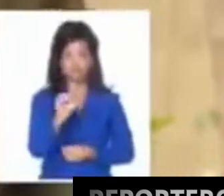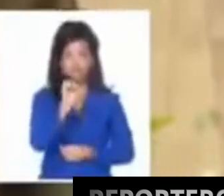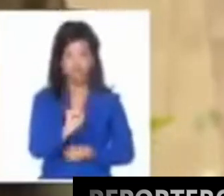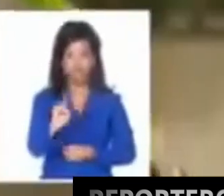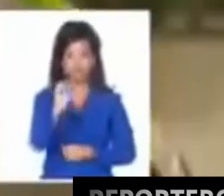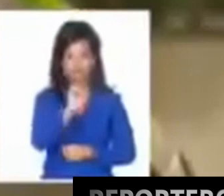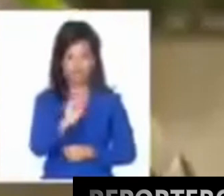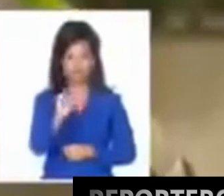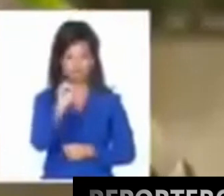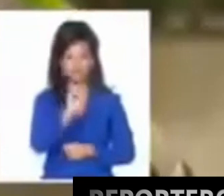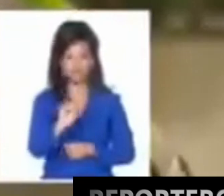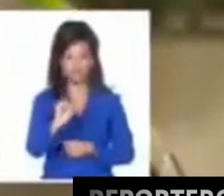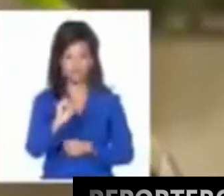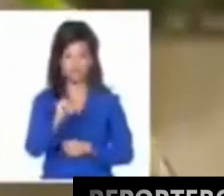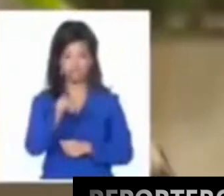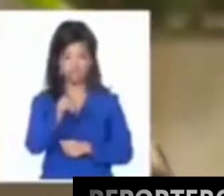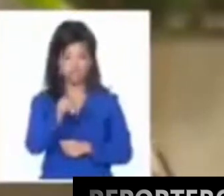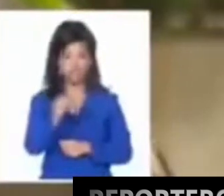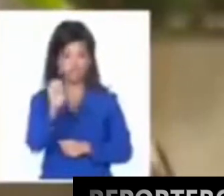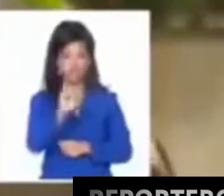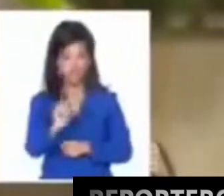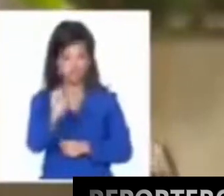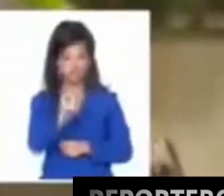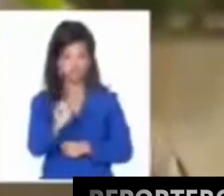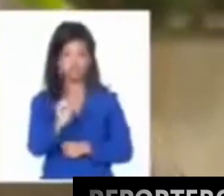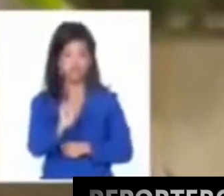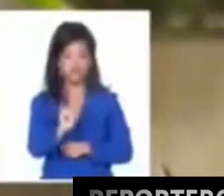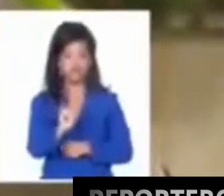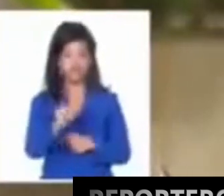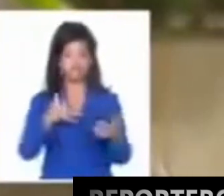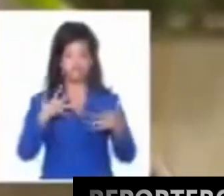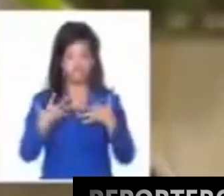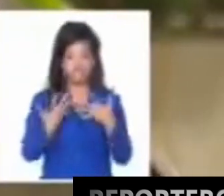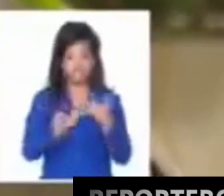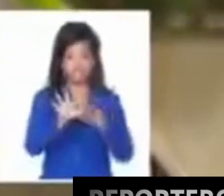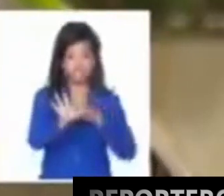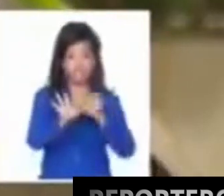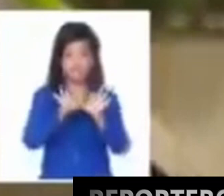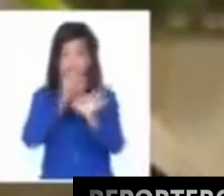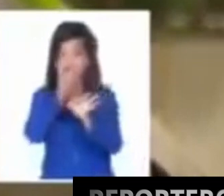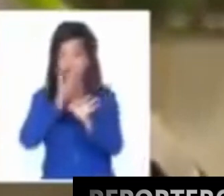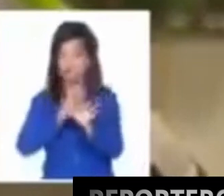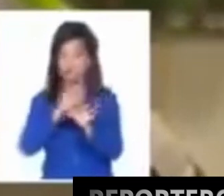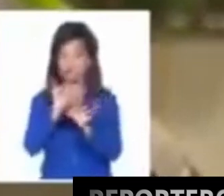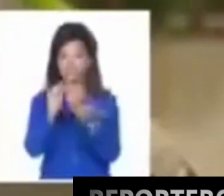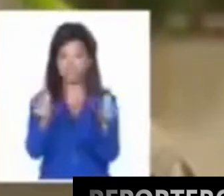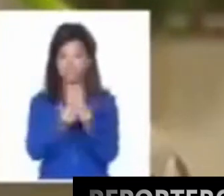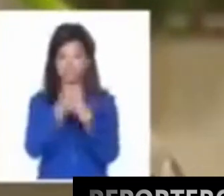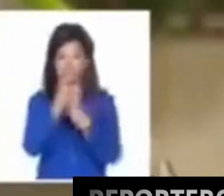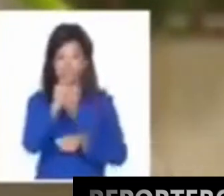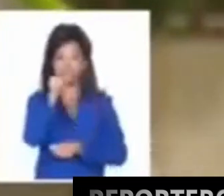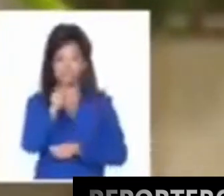estas actividades, es la responsable de organizar internamente la actividad, apoyándose en otras dos personas,